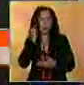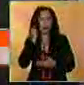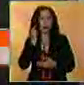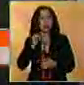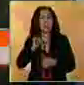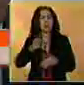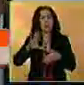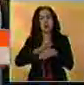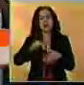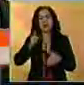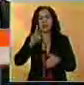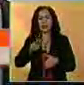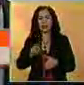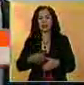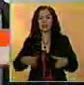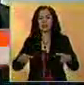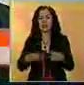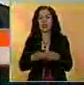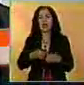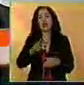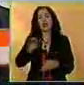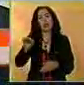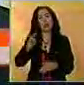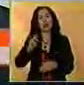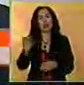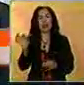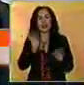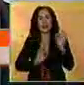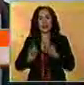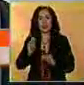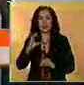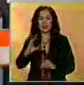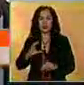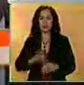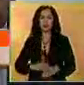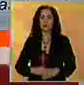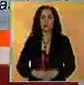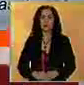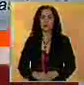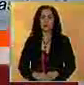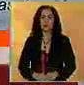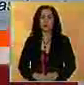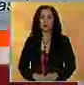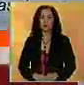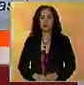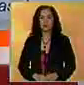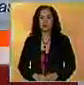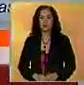el mismo martes 13 en la sala Ríos Reina del Teatro Teresa Carreño.